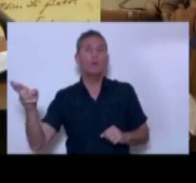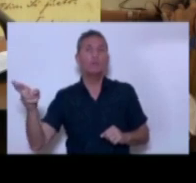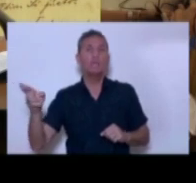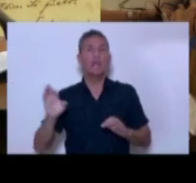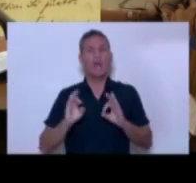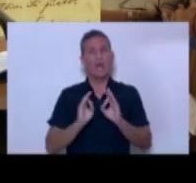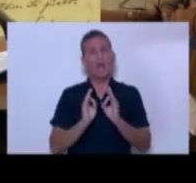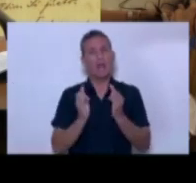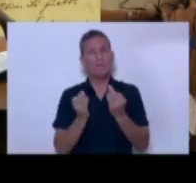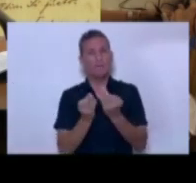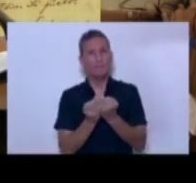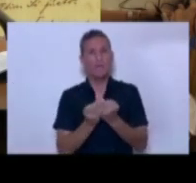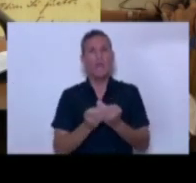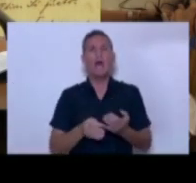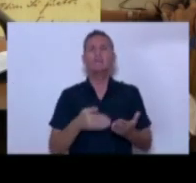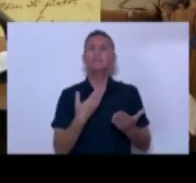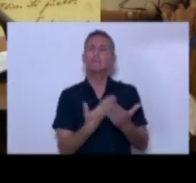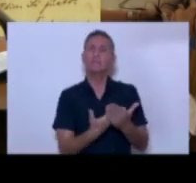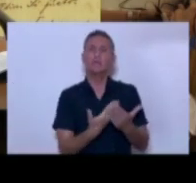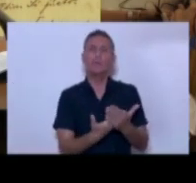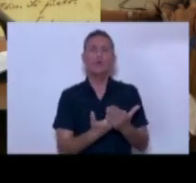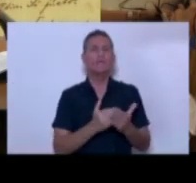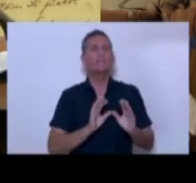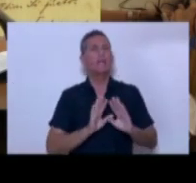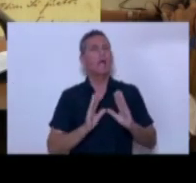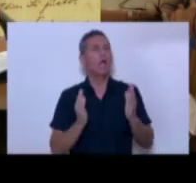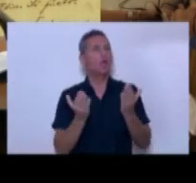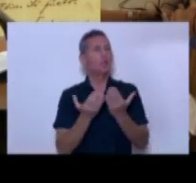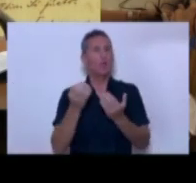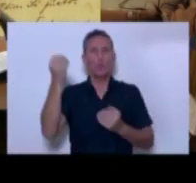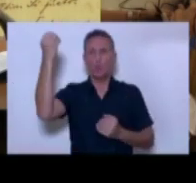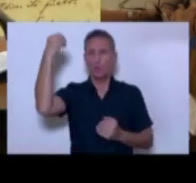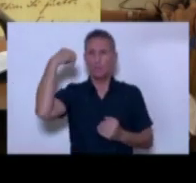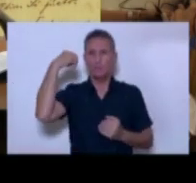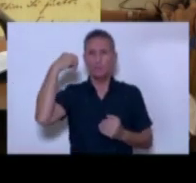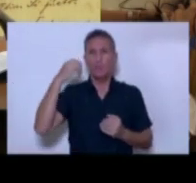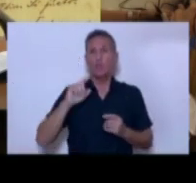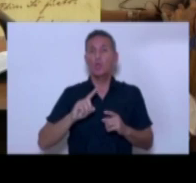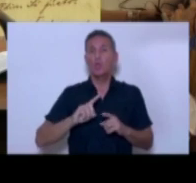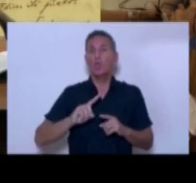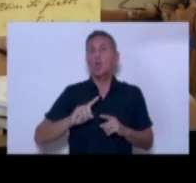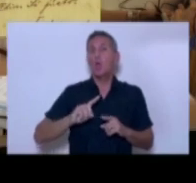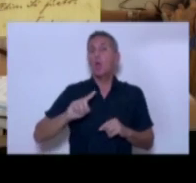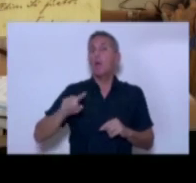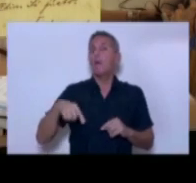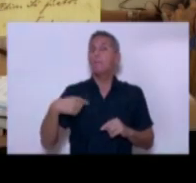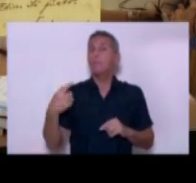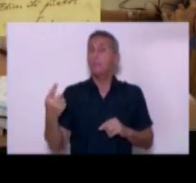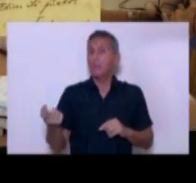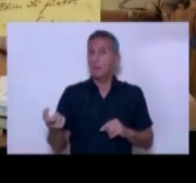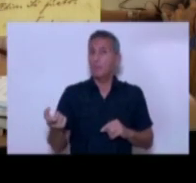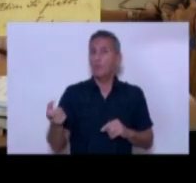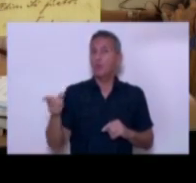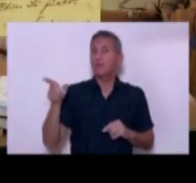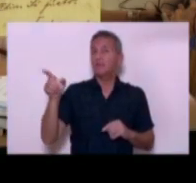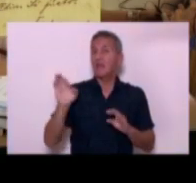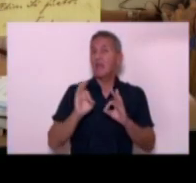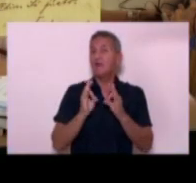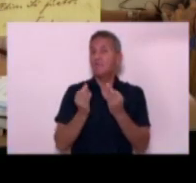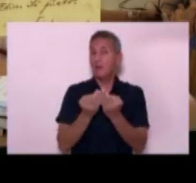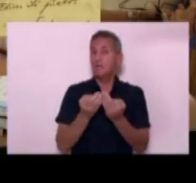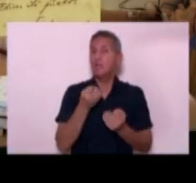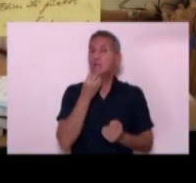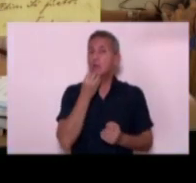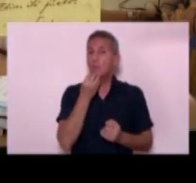les respondieran esas interrogantes a su familia y así les demuestran todo lo que saben. Luego, ellos también